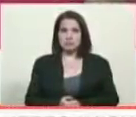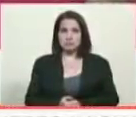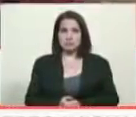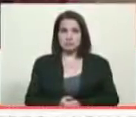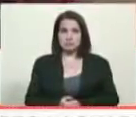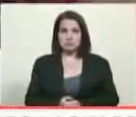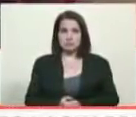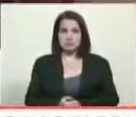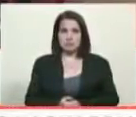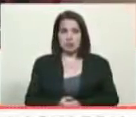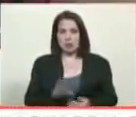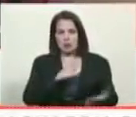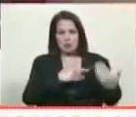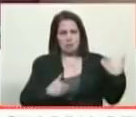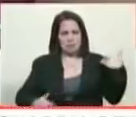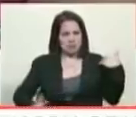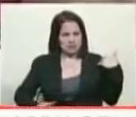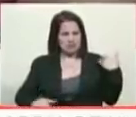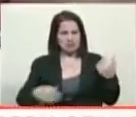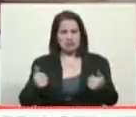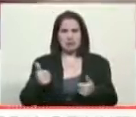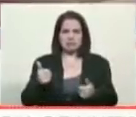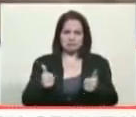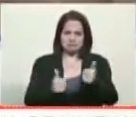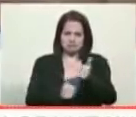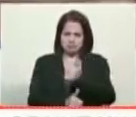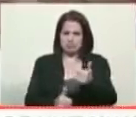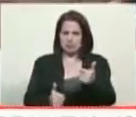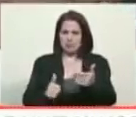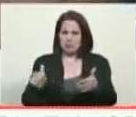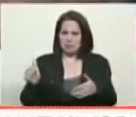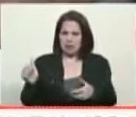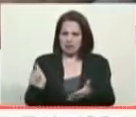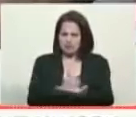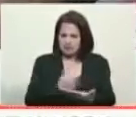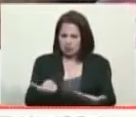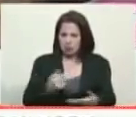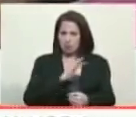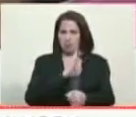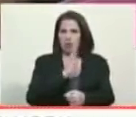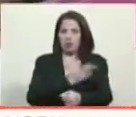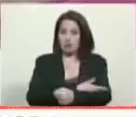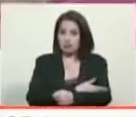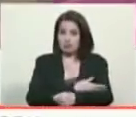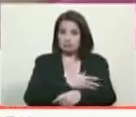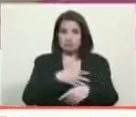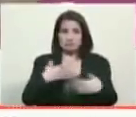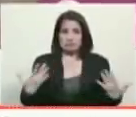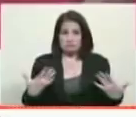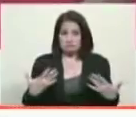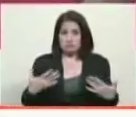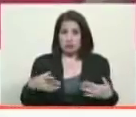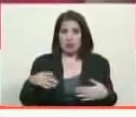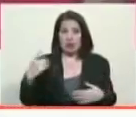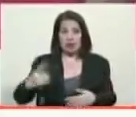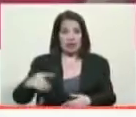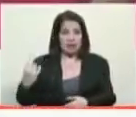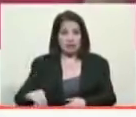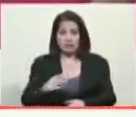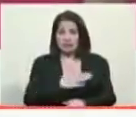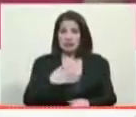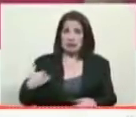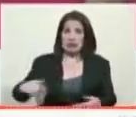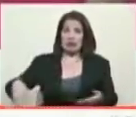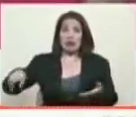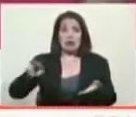Presidente interino, vacío de poder. Aquí en Venezuela lo que quiere la derecha es reeditar el golpe de